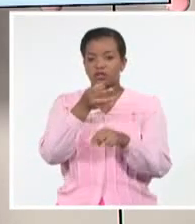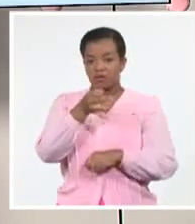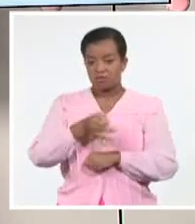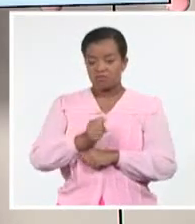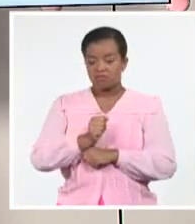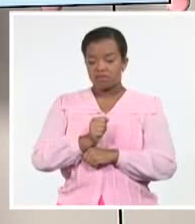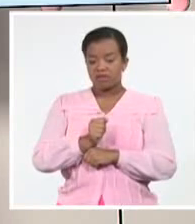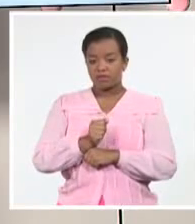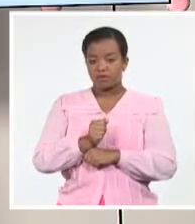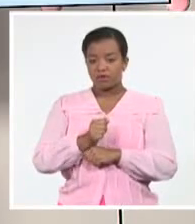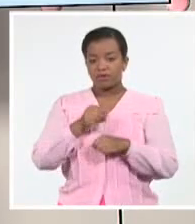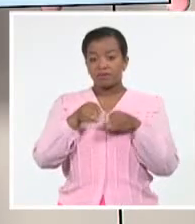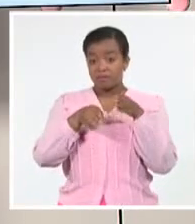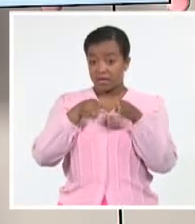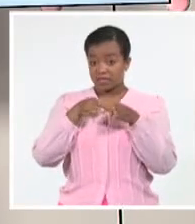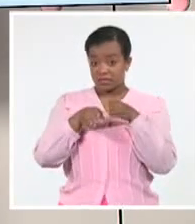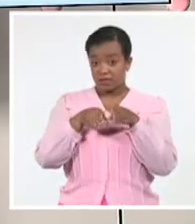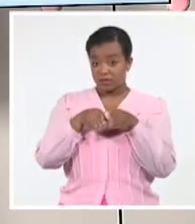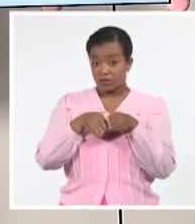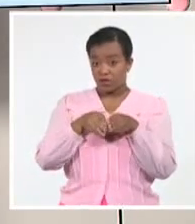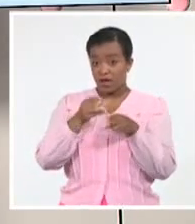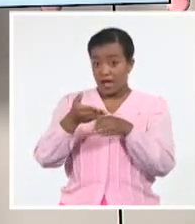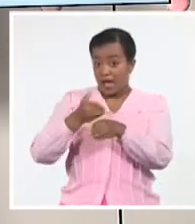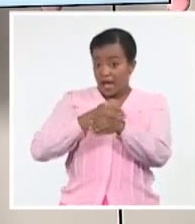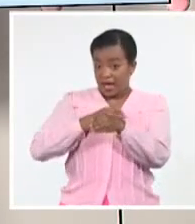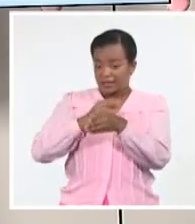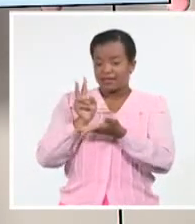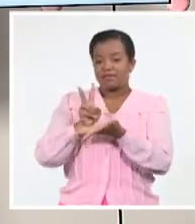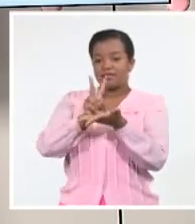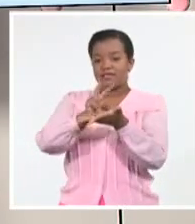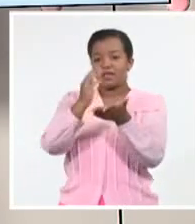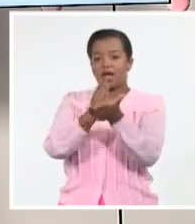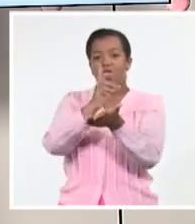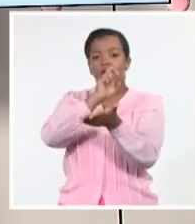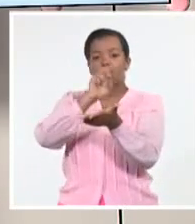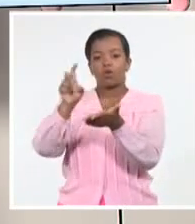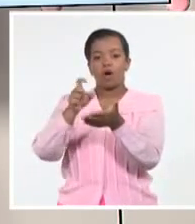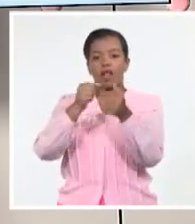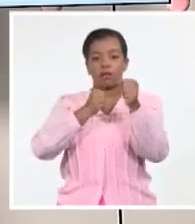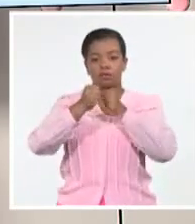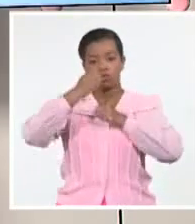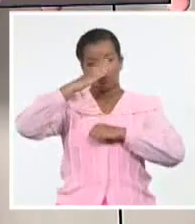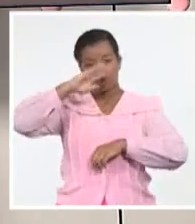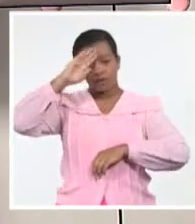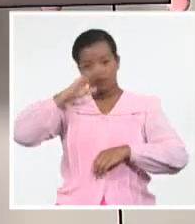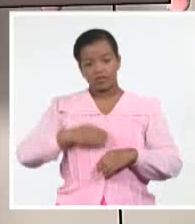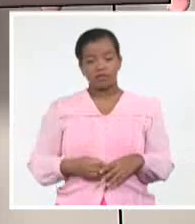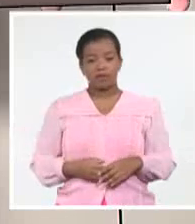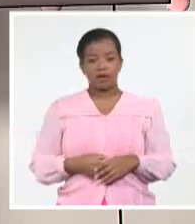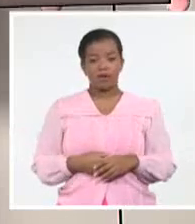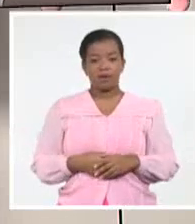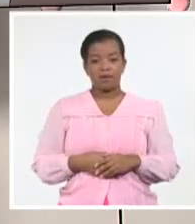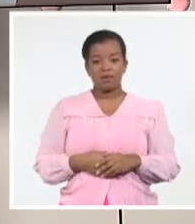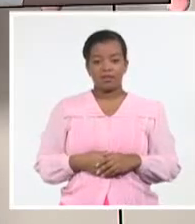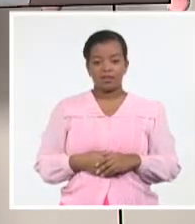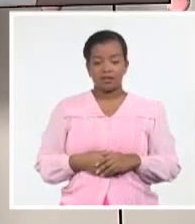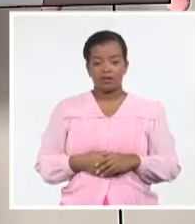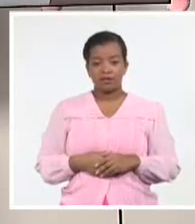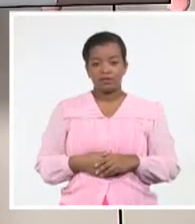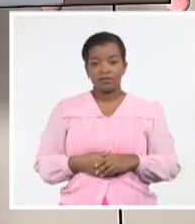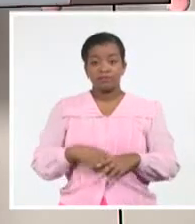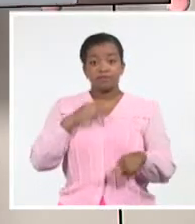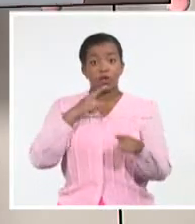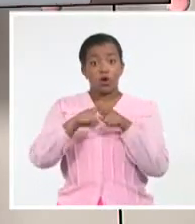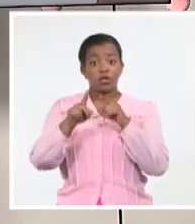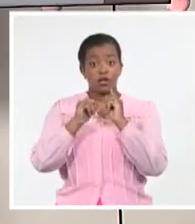de Krenlev, quien antes recorrió la escuela sede del concentrado élite del boxeo cubano. Cambiamos de tema. Cuba logró